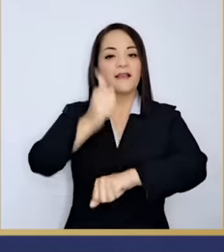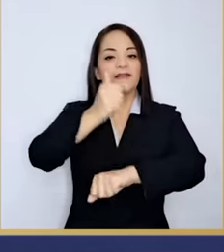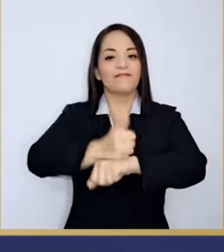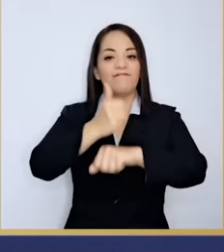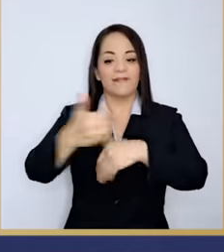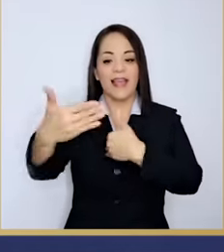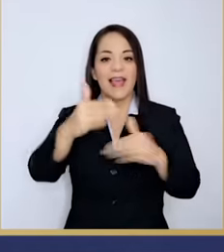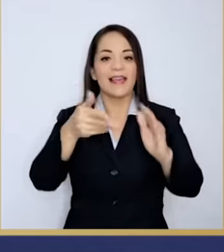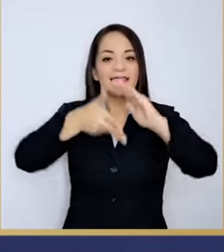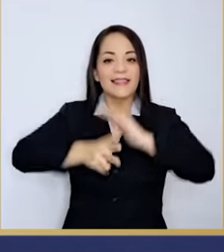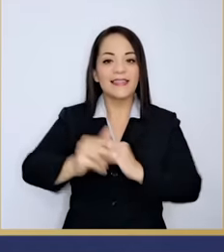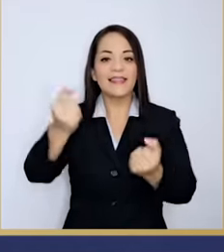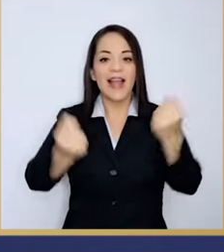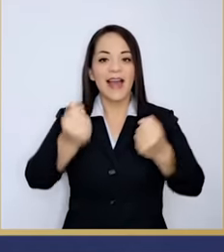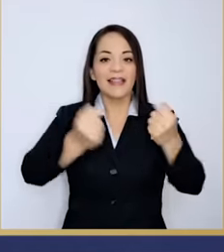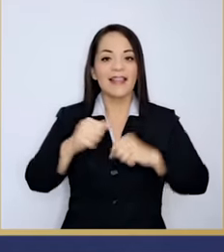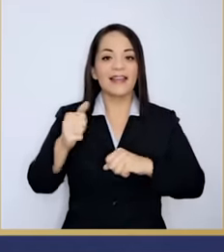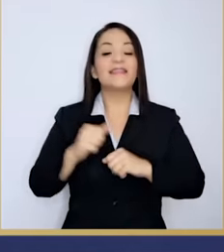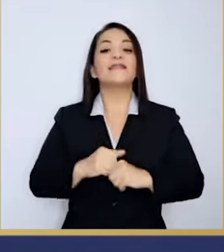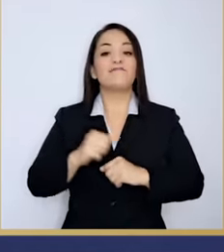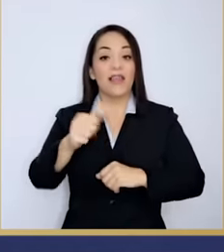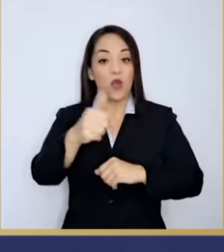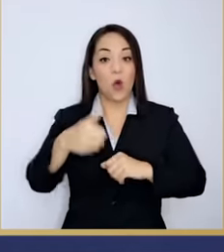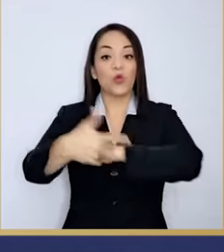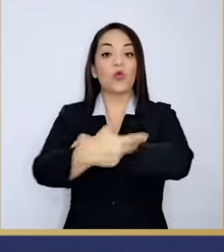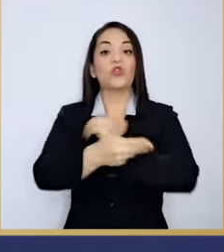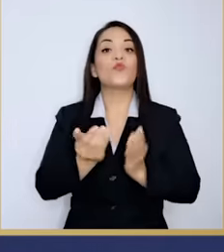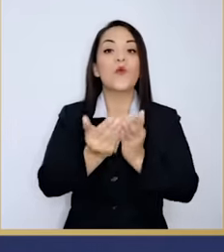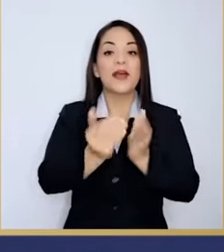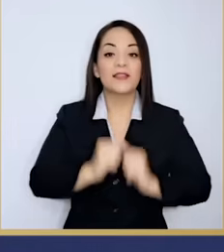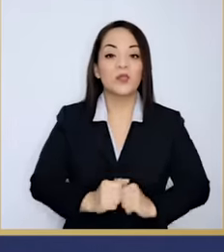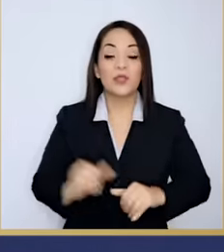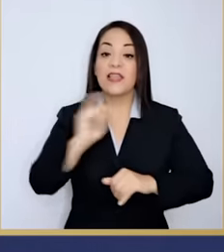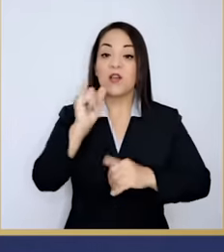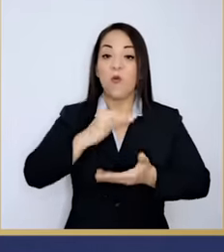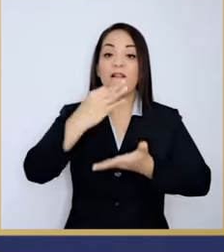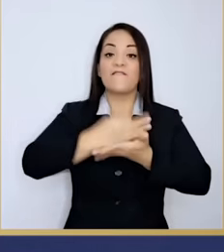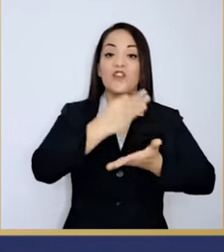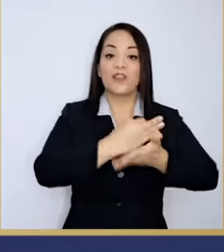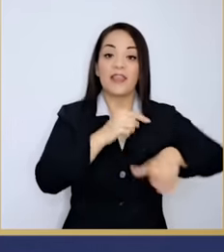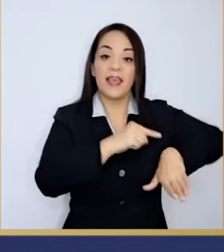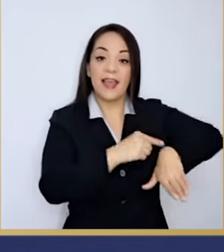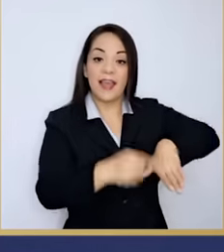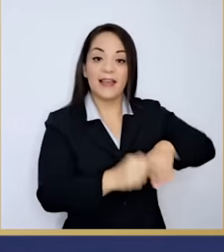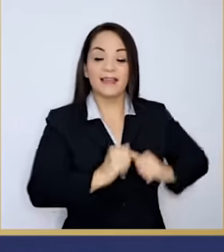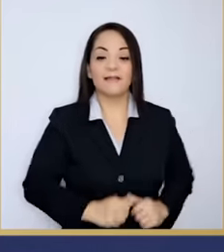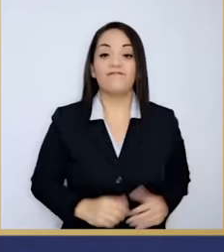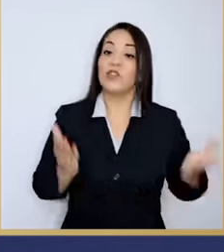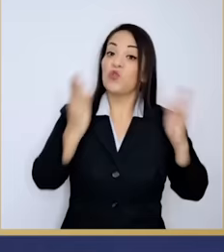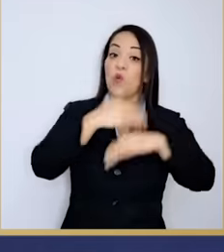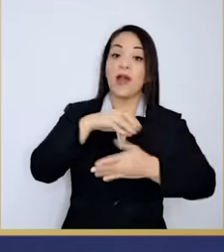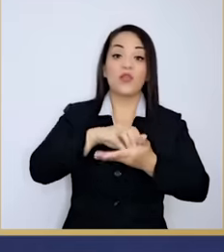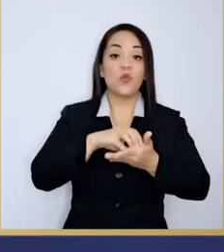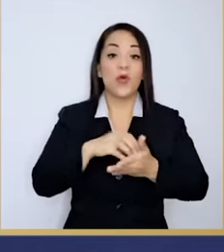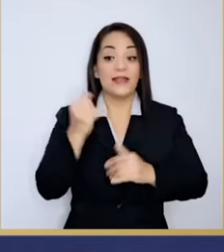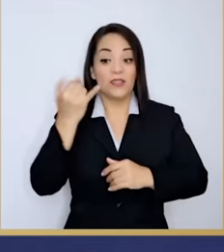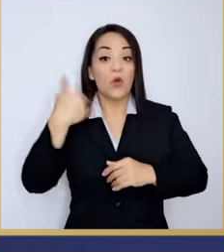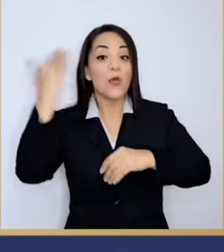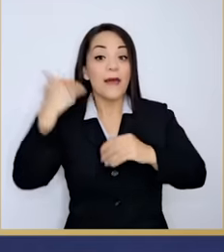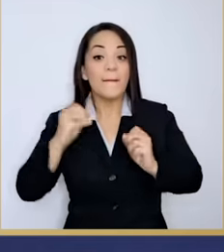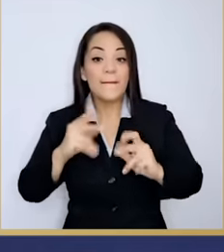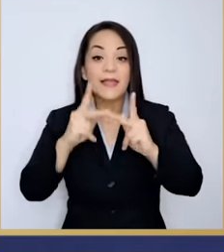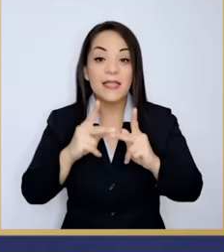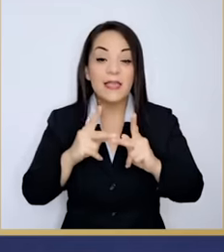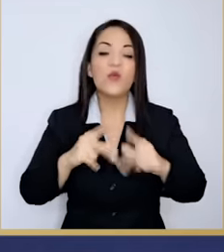la instalación de escáneres en esos otros puertos, al igual que en las fronteras terrestres? No hay duda